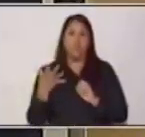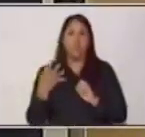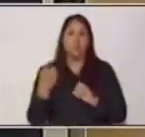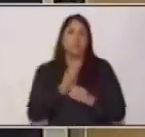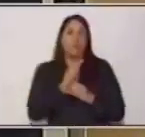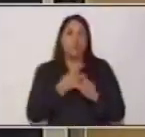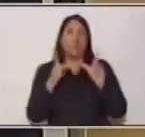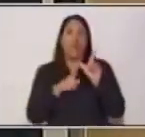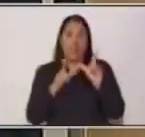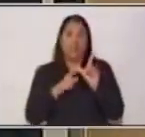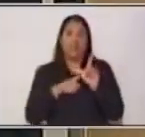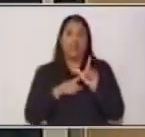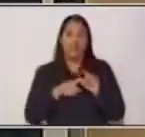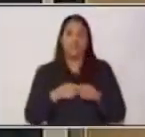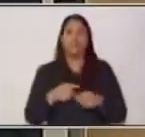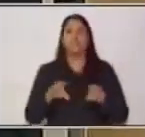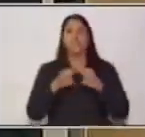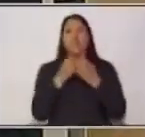al cuadrado